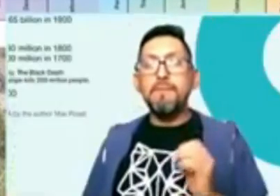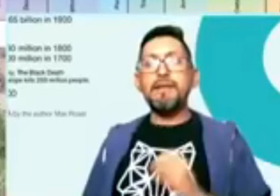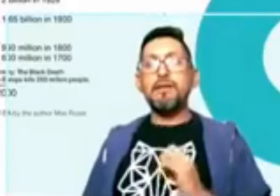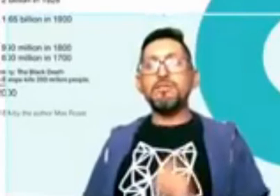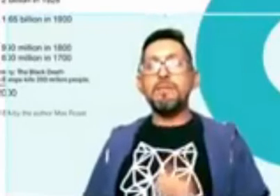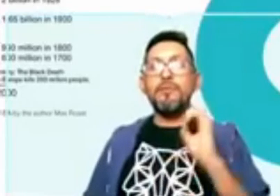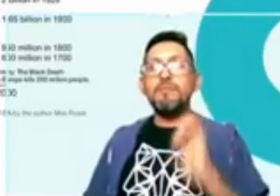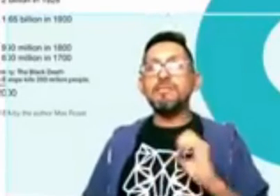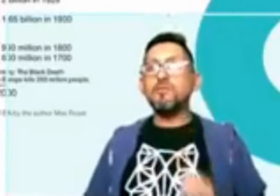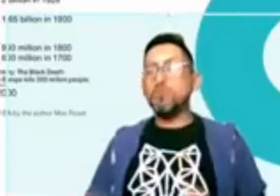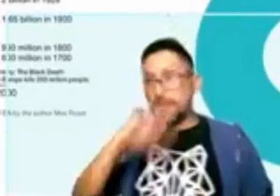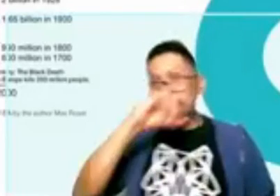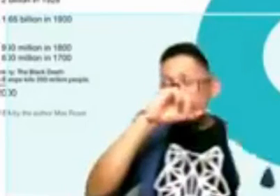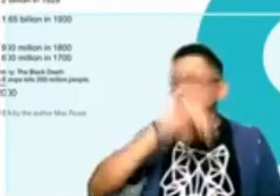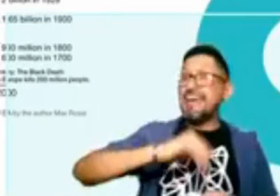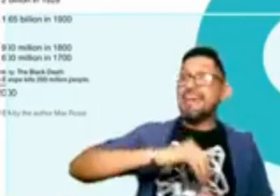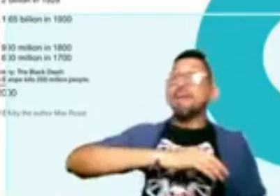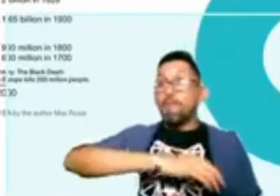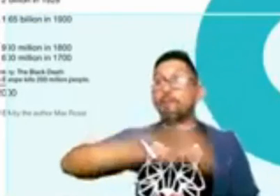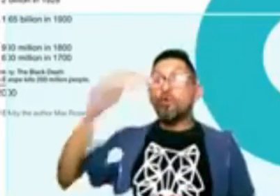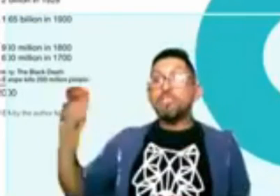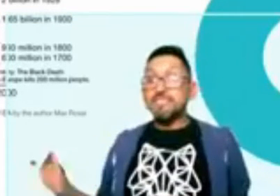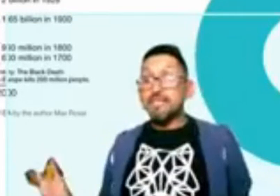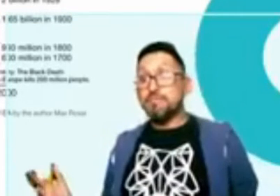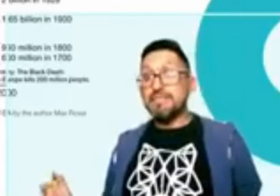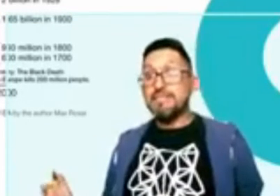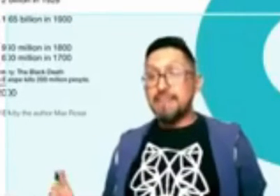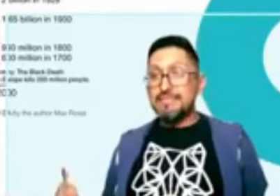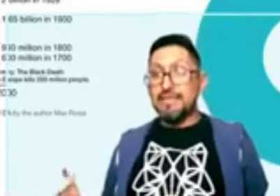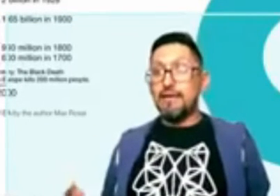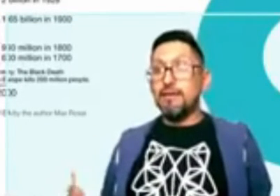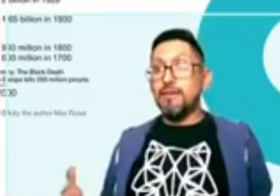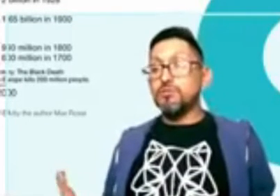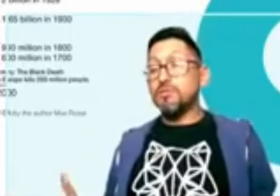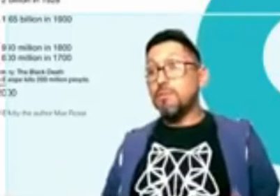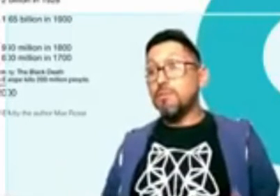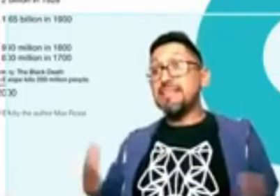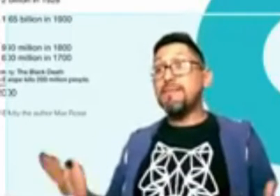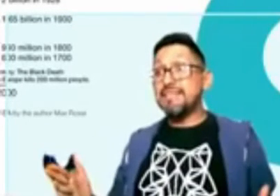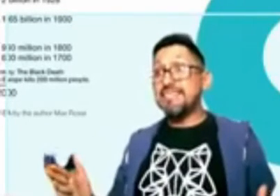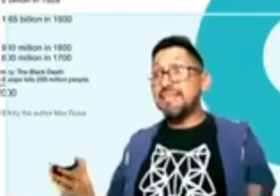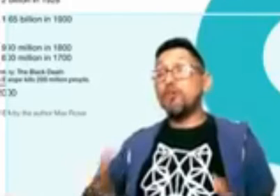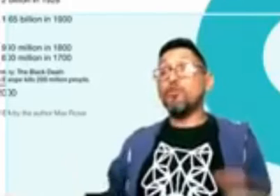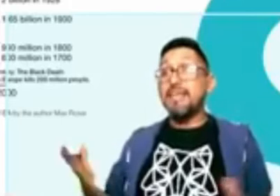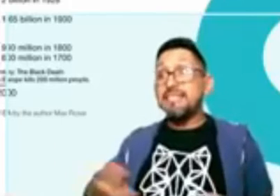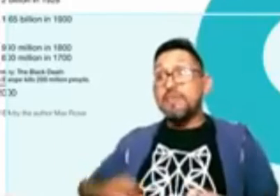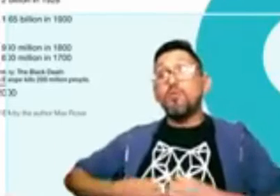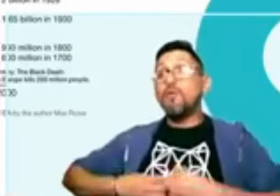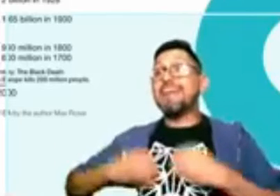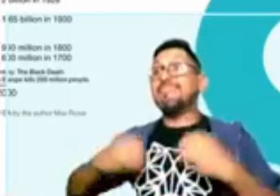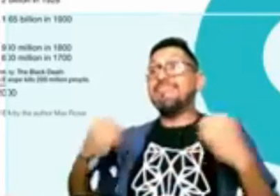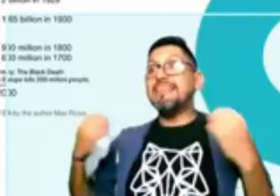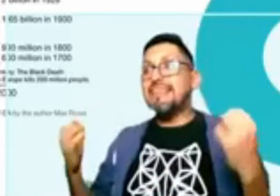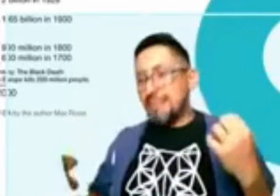también bien peligrosa. Podemos darnos cuenta que muchas de las especies de las que hemos conocido van a desaparecer y con ellas